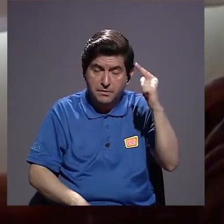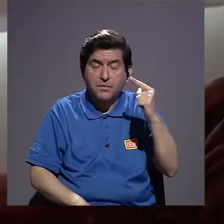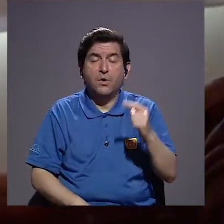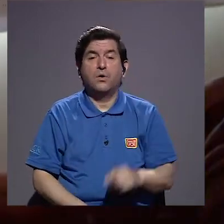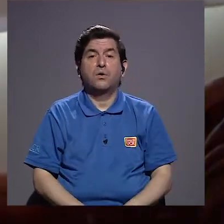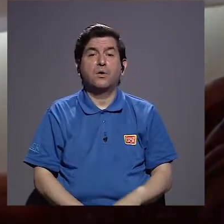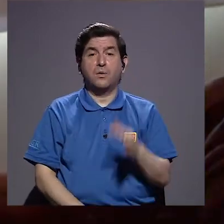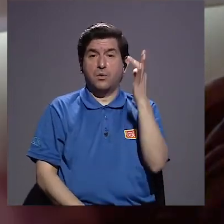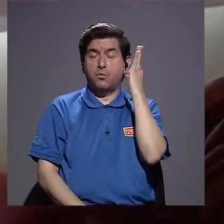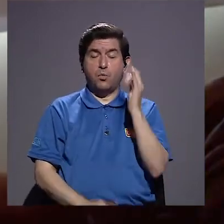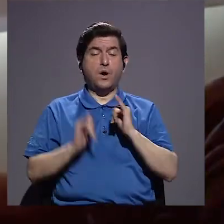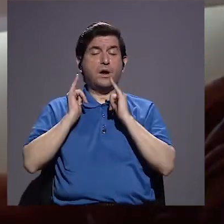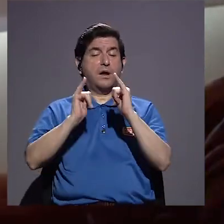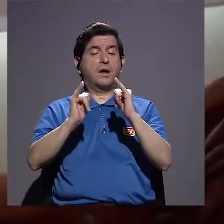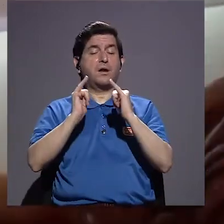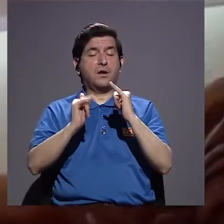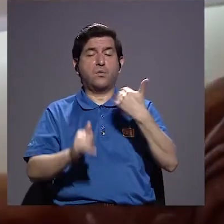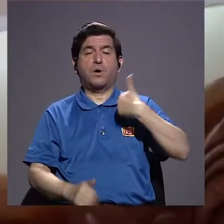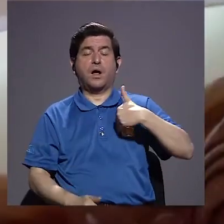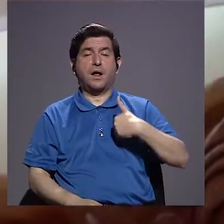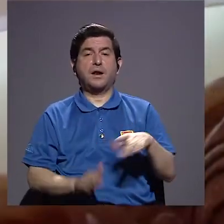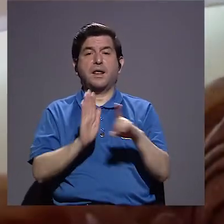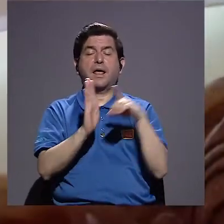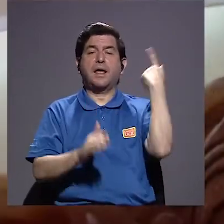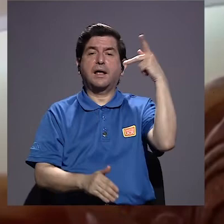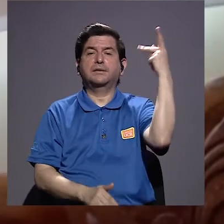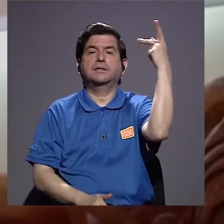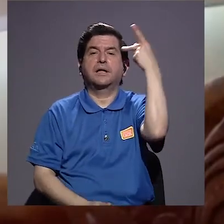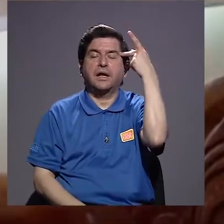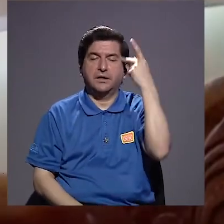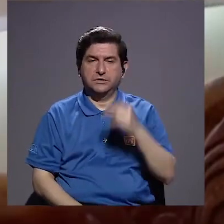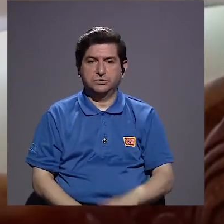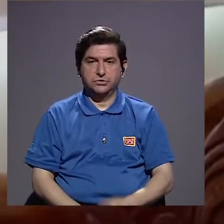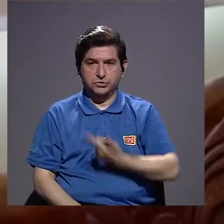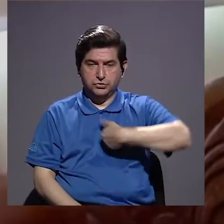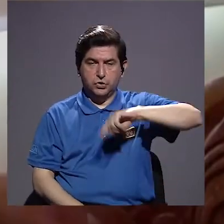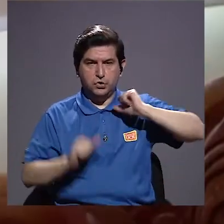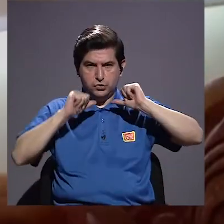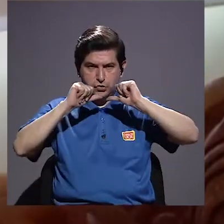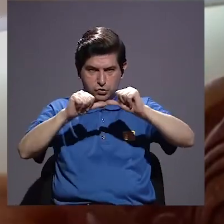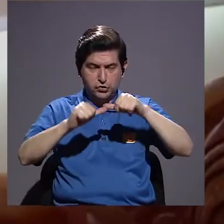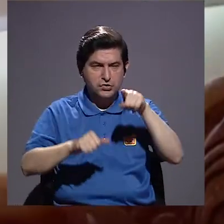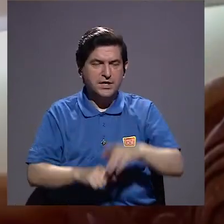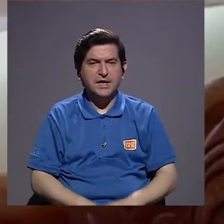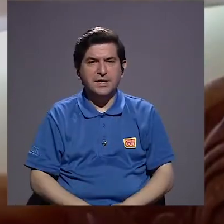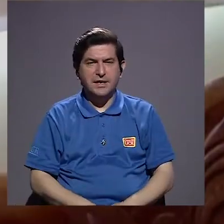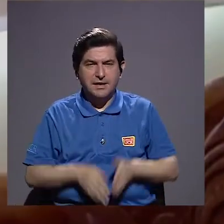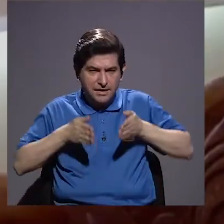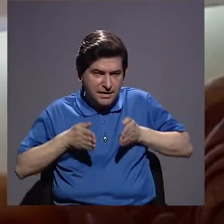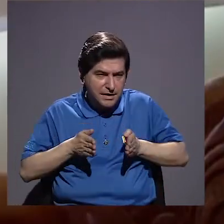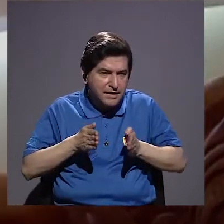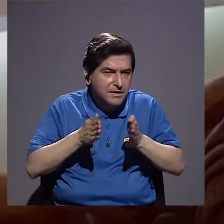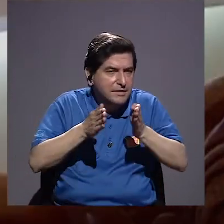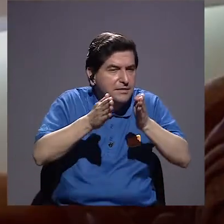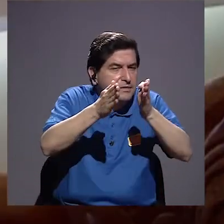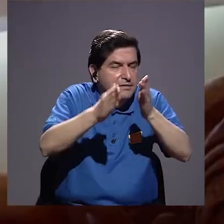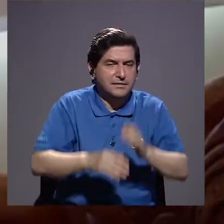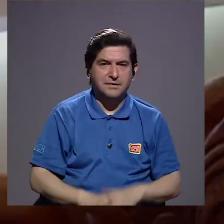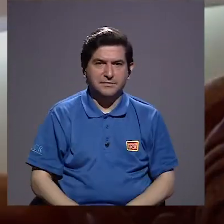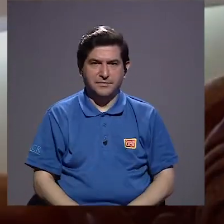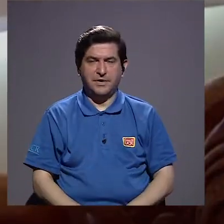mujer fuera considerada igual que el hombre en los derechos políticos. Nosotras seguimos esa estela en la